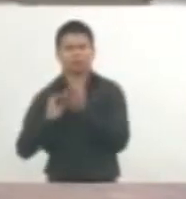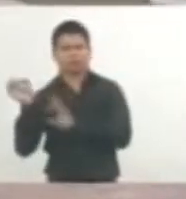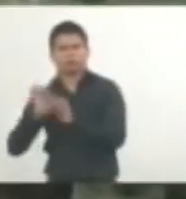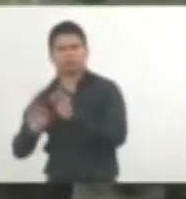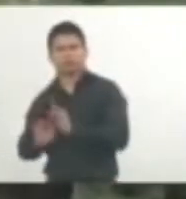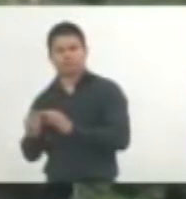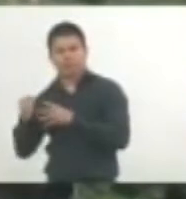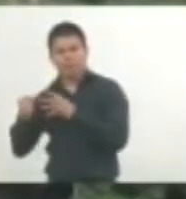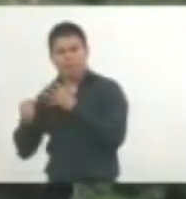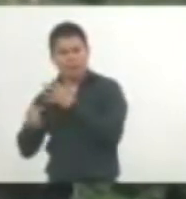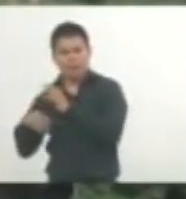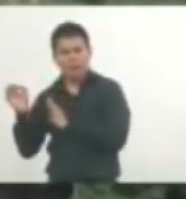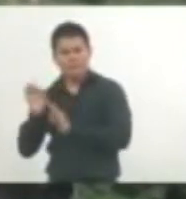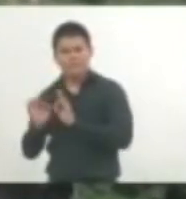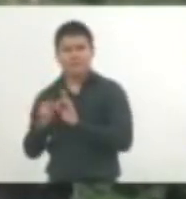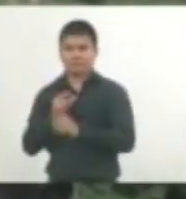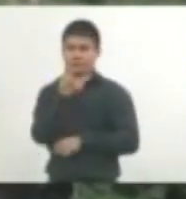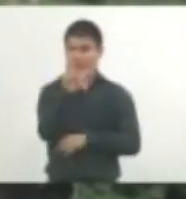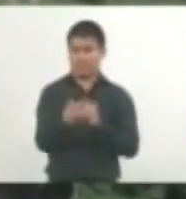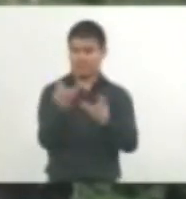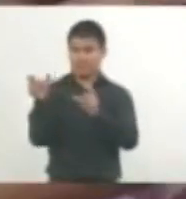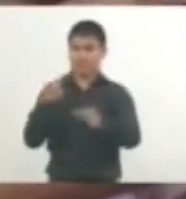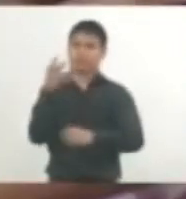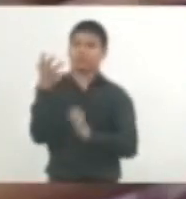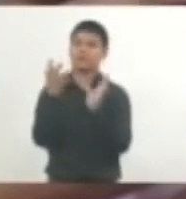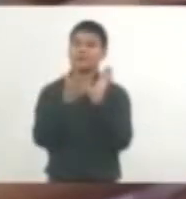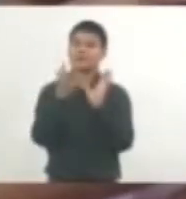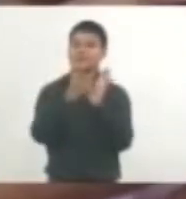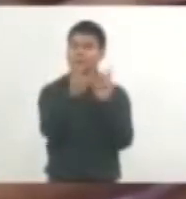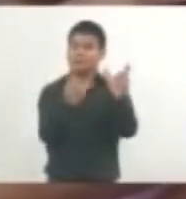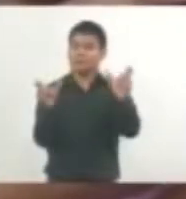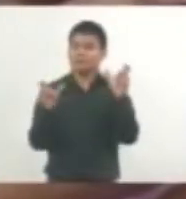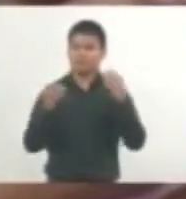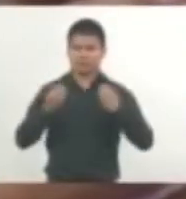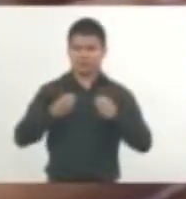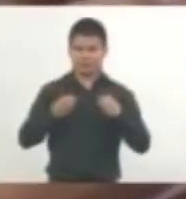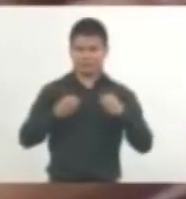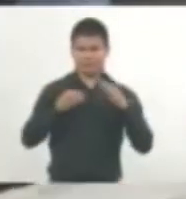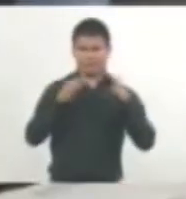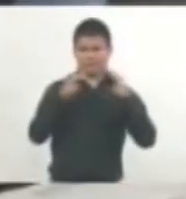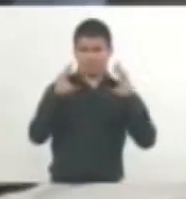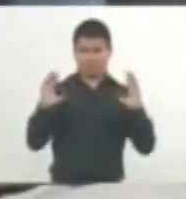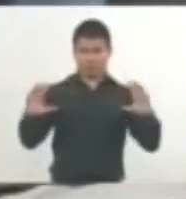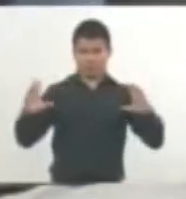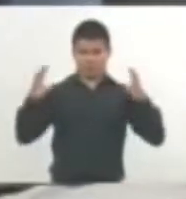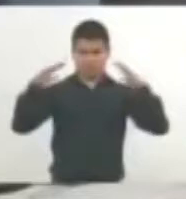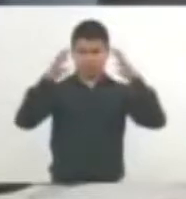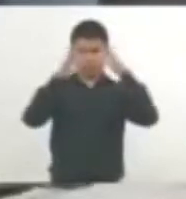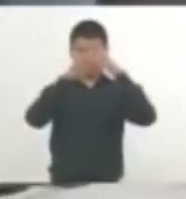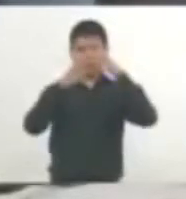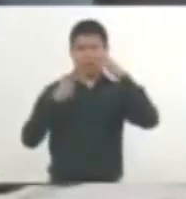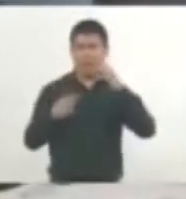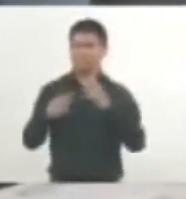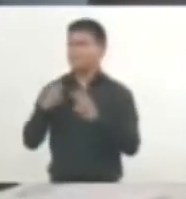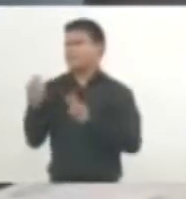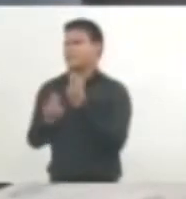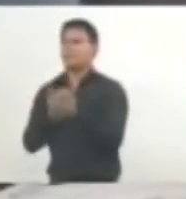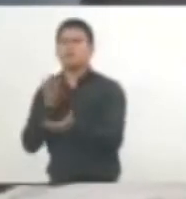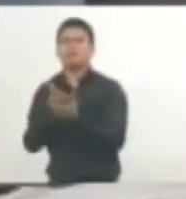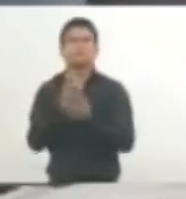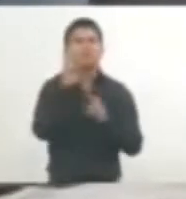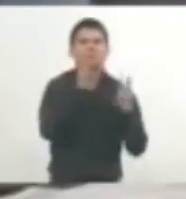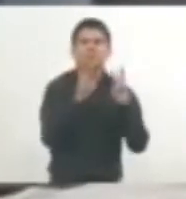unas 5.000 personas que habitan las faldas del cerro. Turísticamente va a quedar anulado el Cerro de la Popa. El cierre del convento de la Popa, uno de los